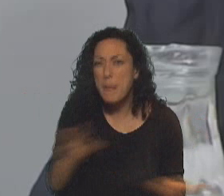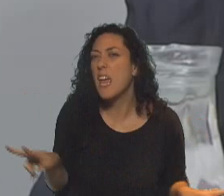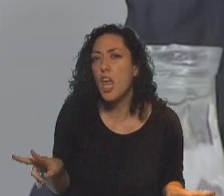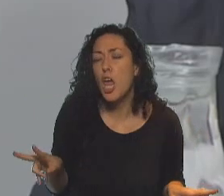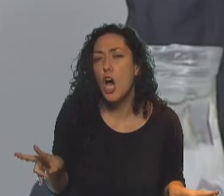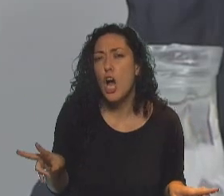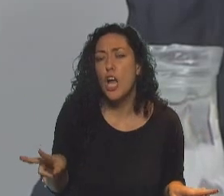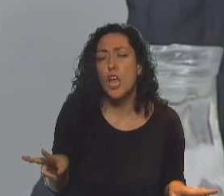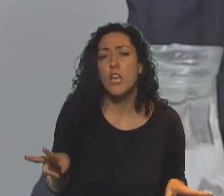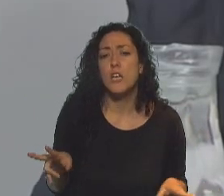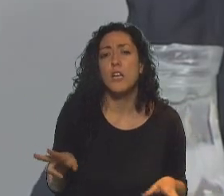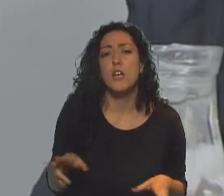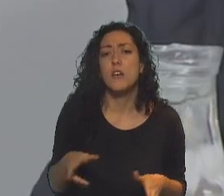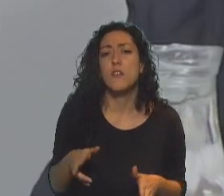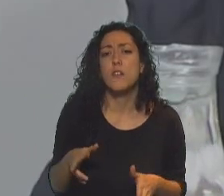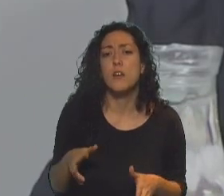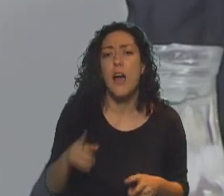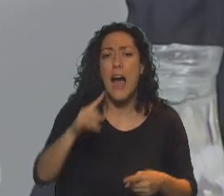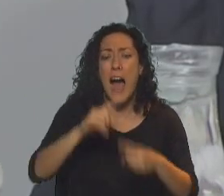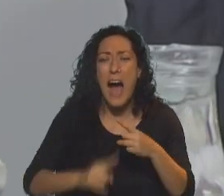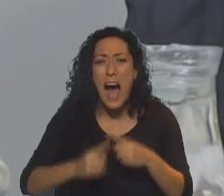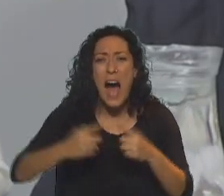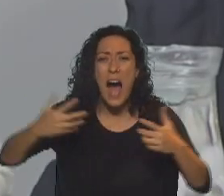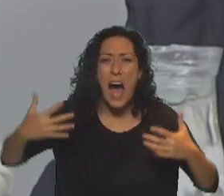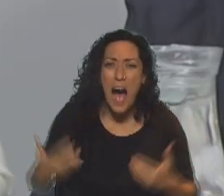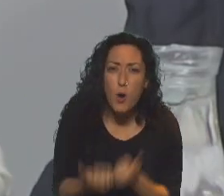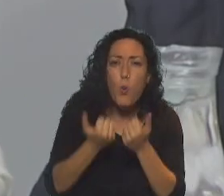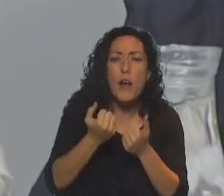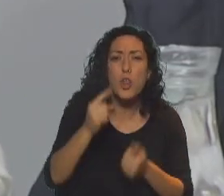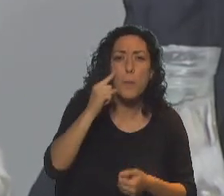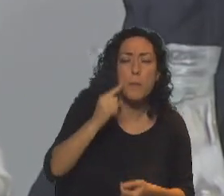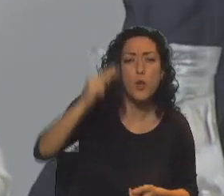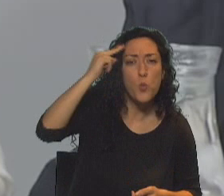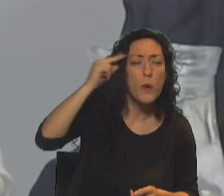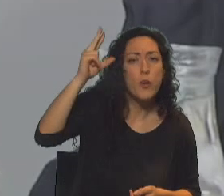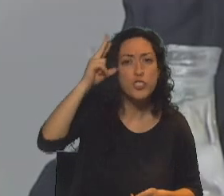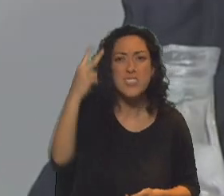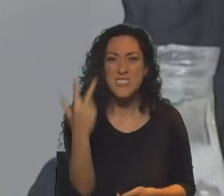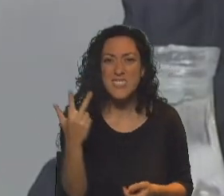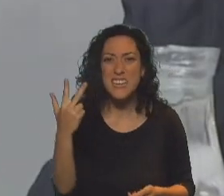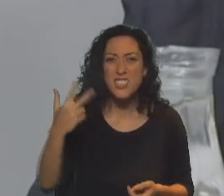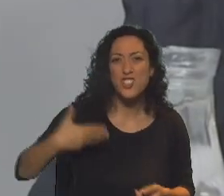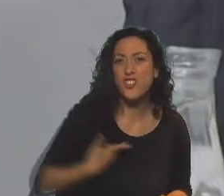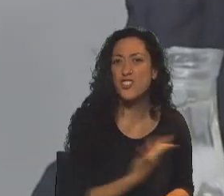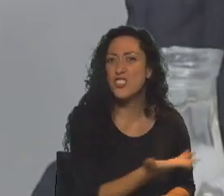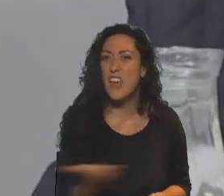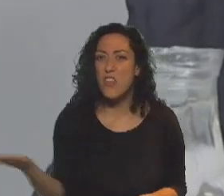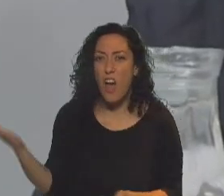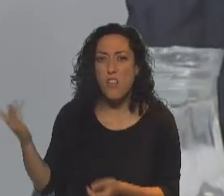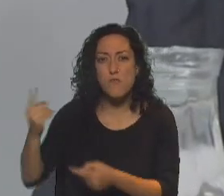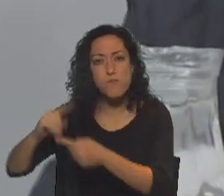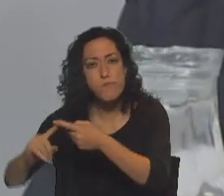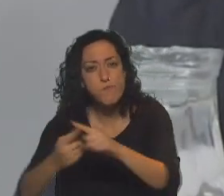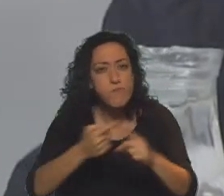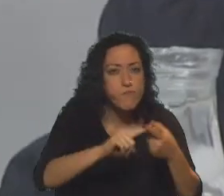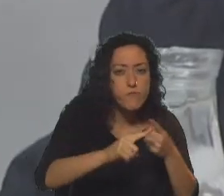haber roto un acuerdo social que había desde el año 1983. Yo siento que la